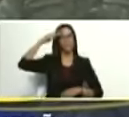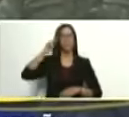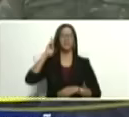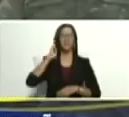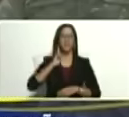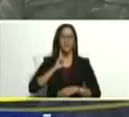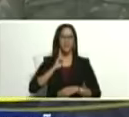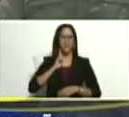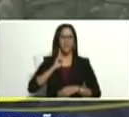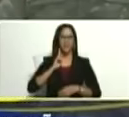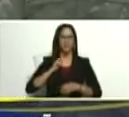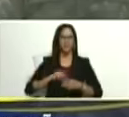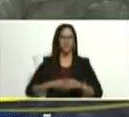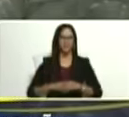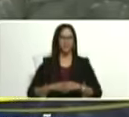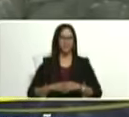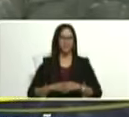Bolivariana,